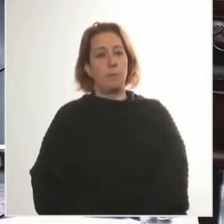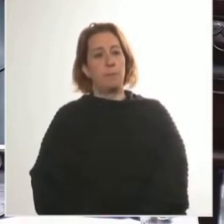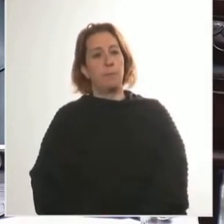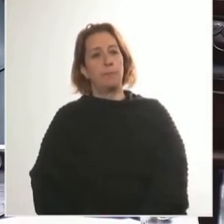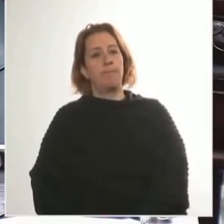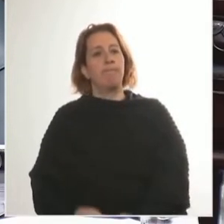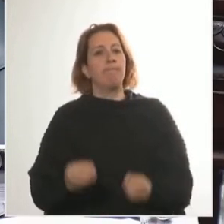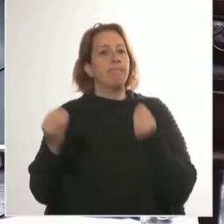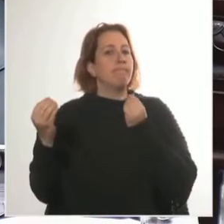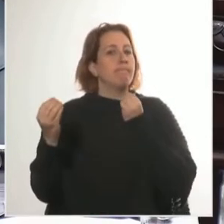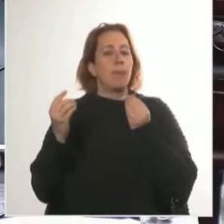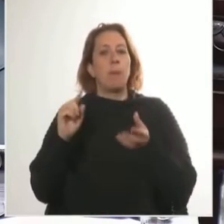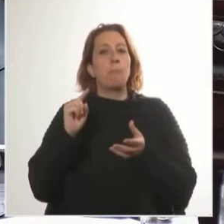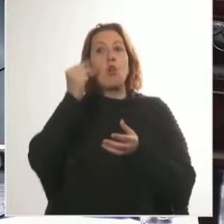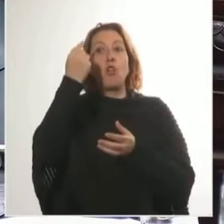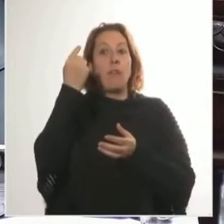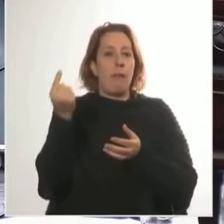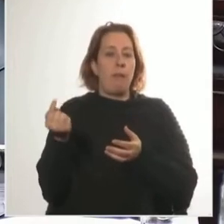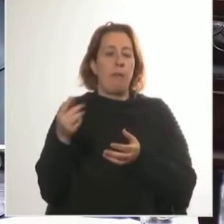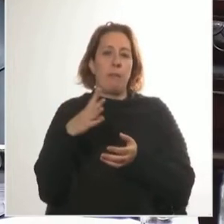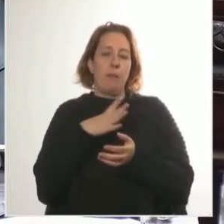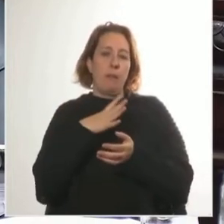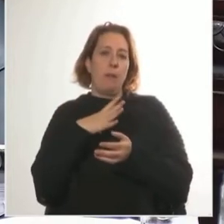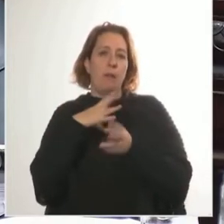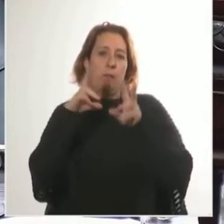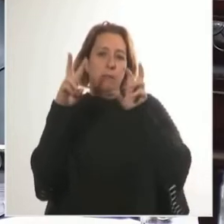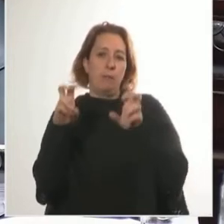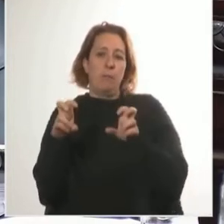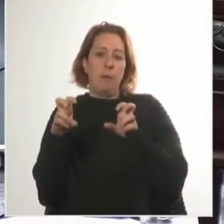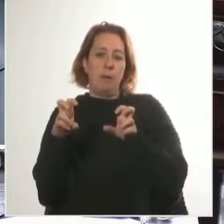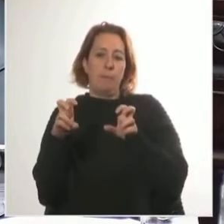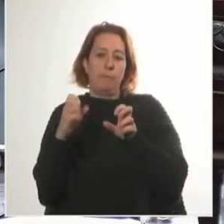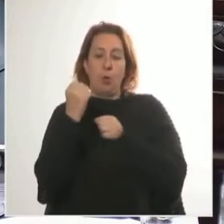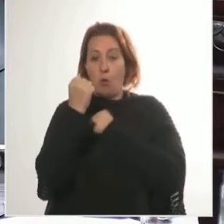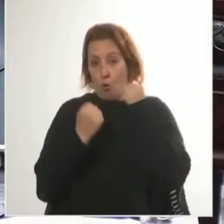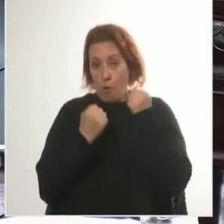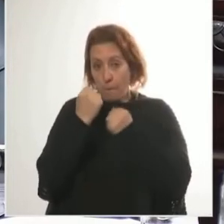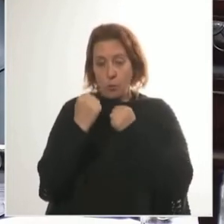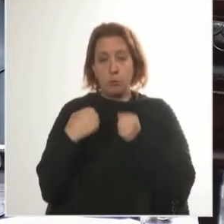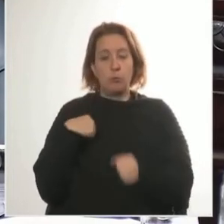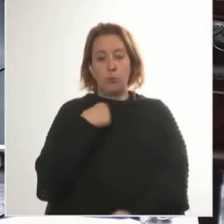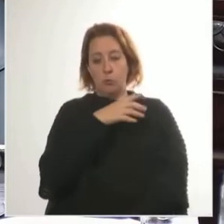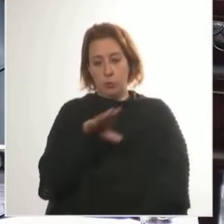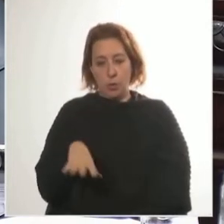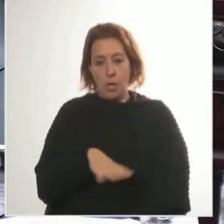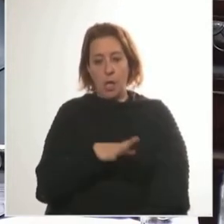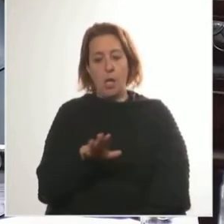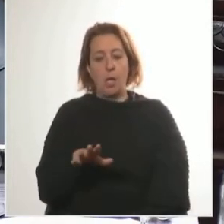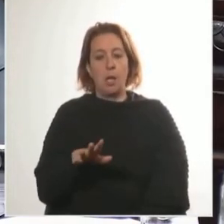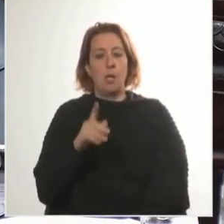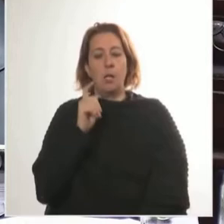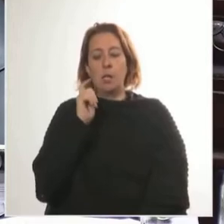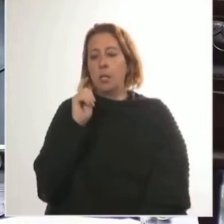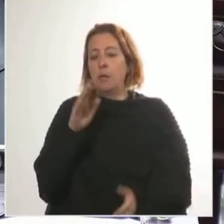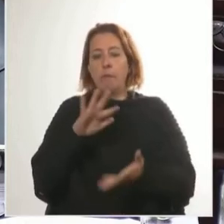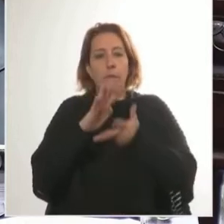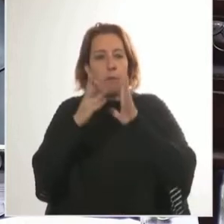qué prioridades tenemos en materia económica, social, de qué